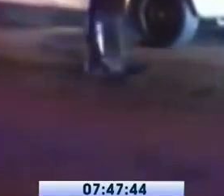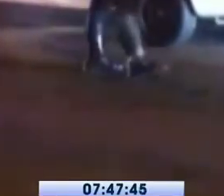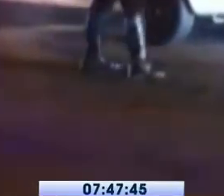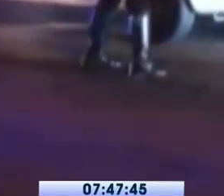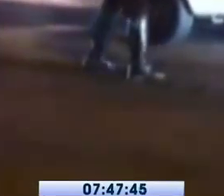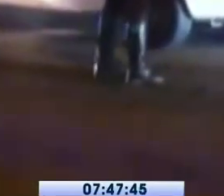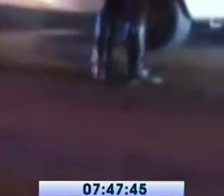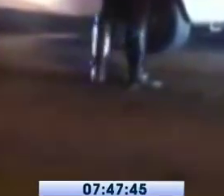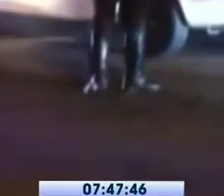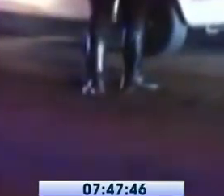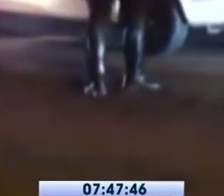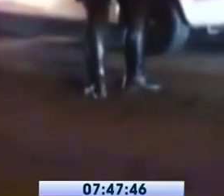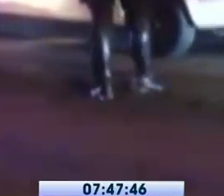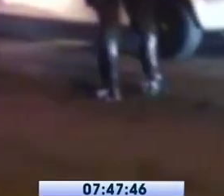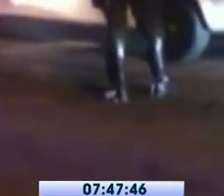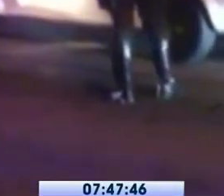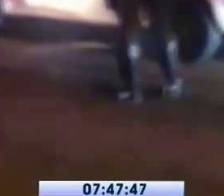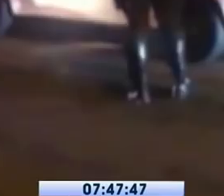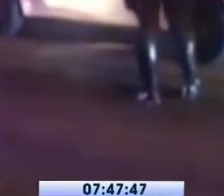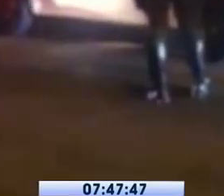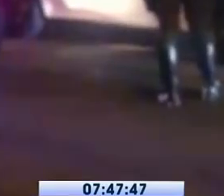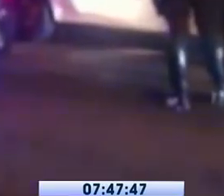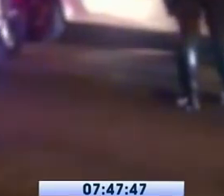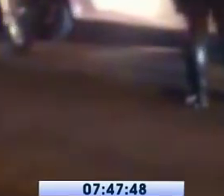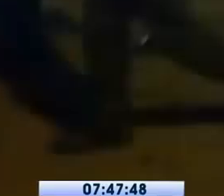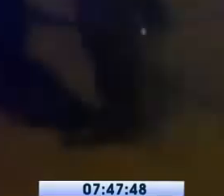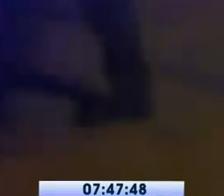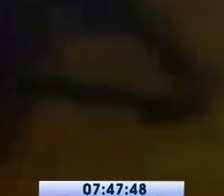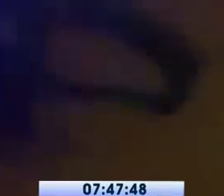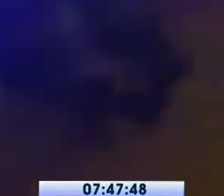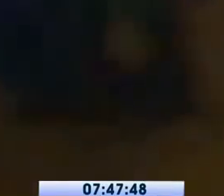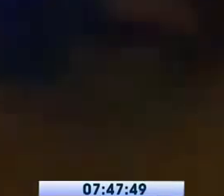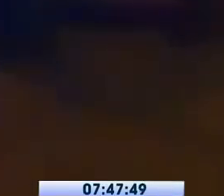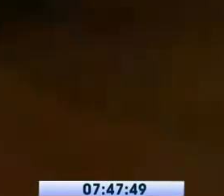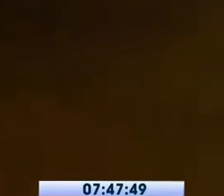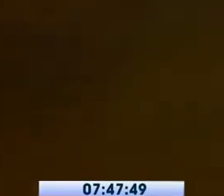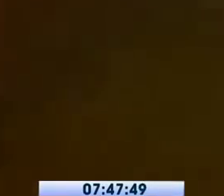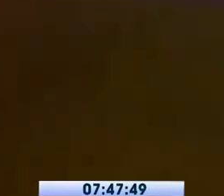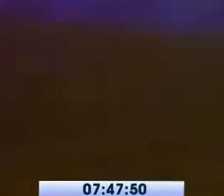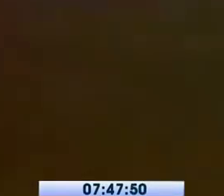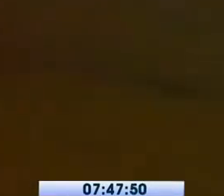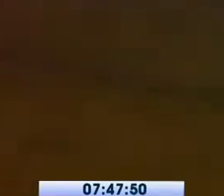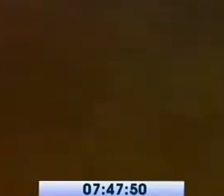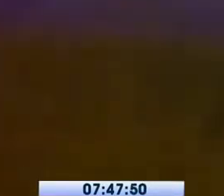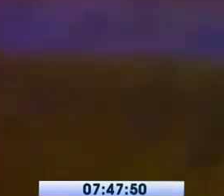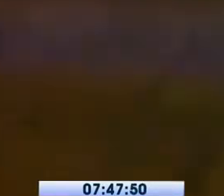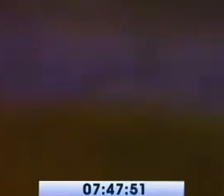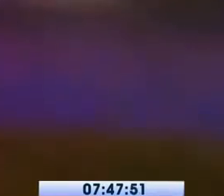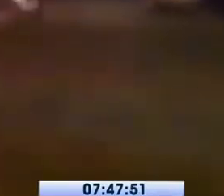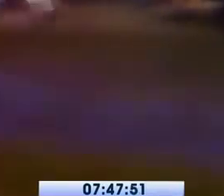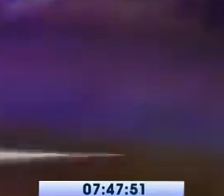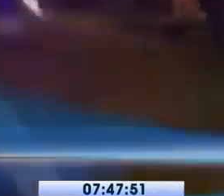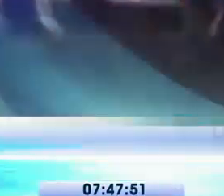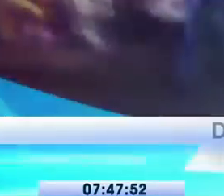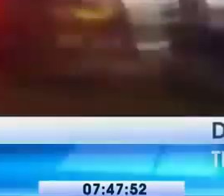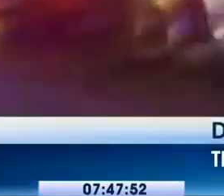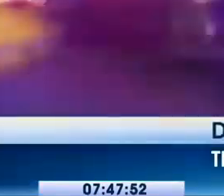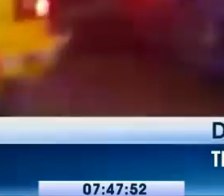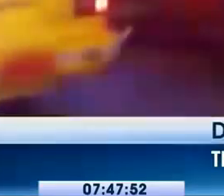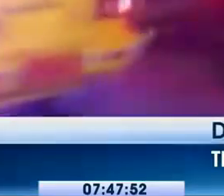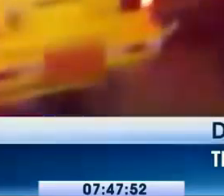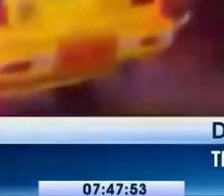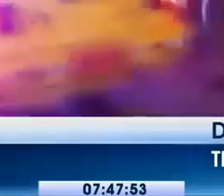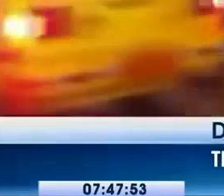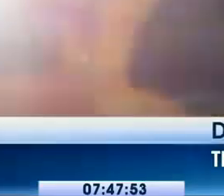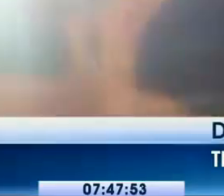Al parecer salieron como casi todos los días a perfilar a personas que transitan exponiendo su celular o cargando un teléfono de alta